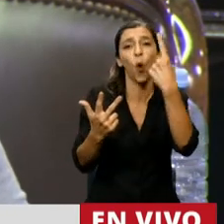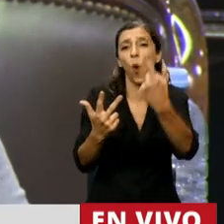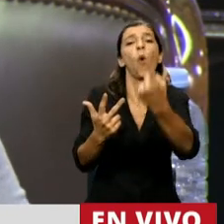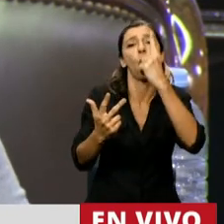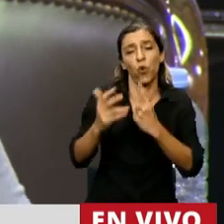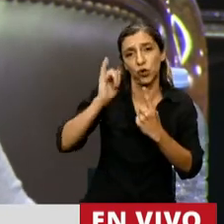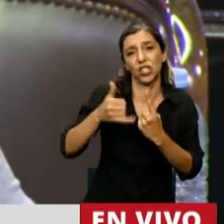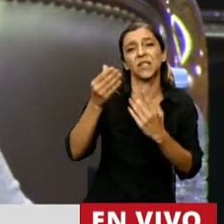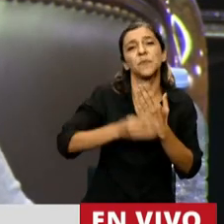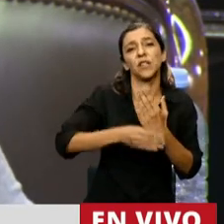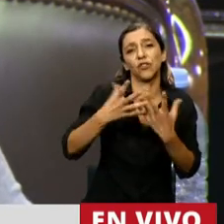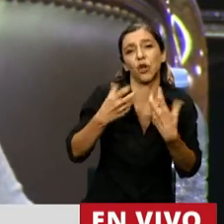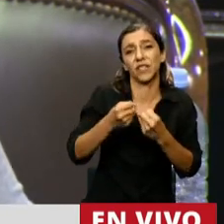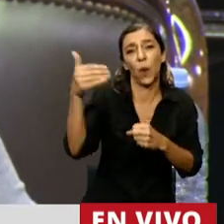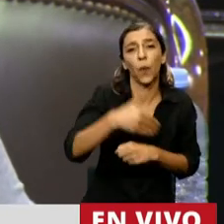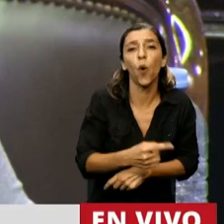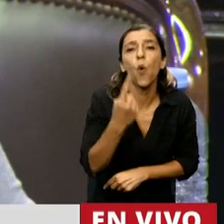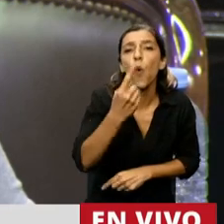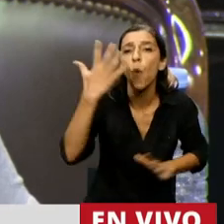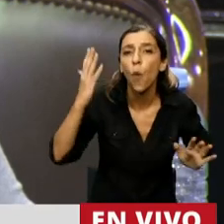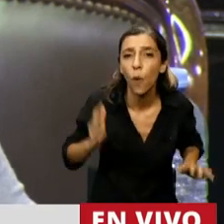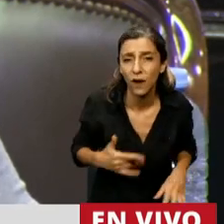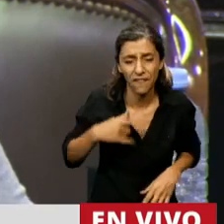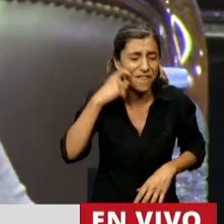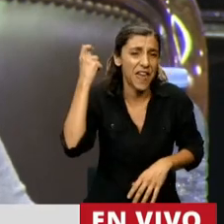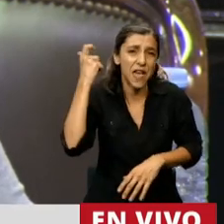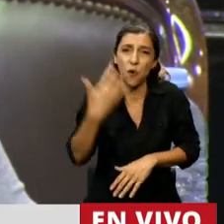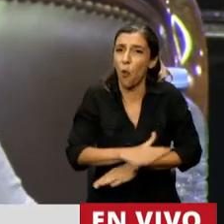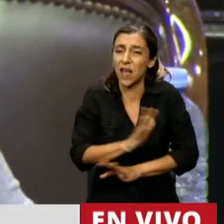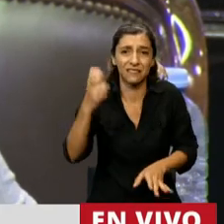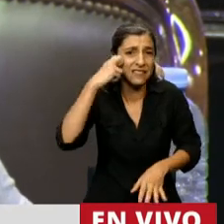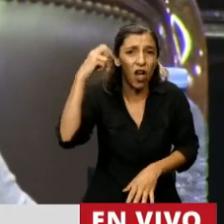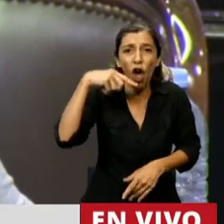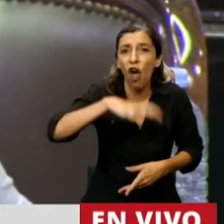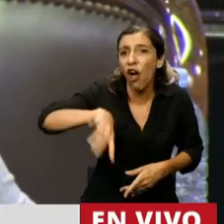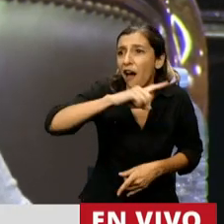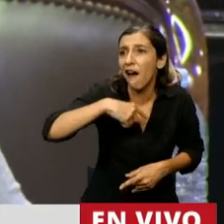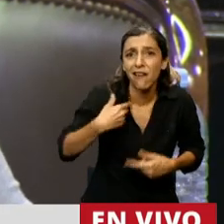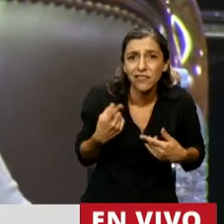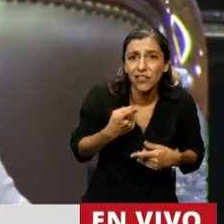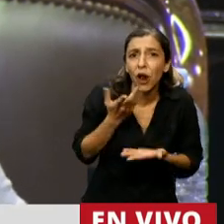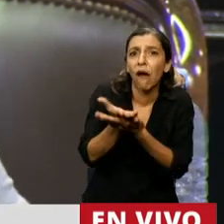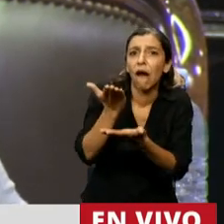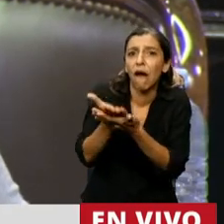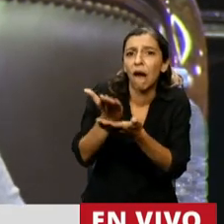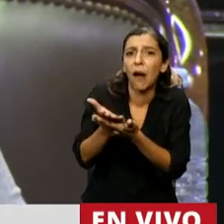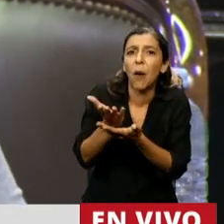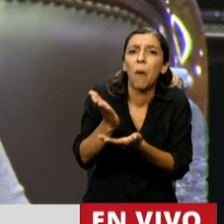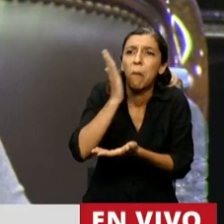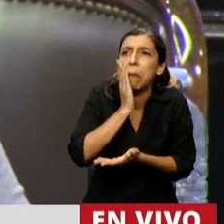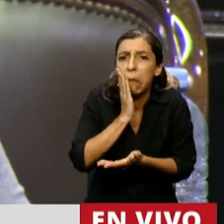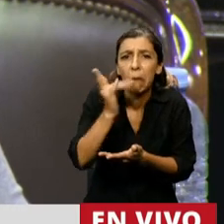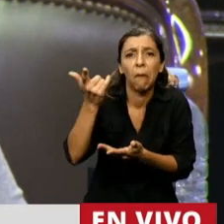ministro de Salud. Una vergüenza que todavía desde este Congreso estemos mendigando información oficial